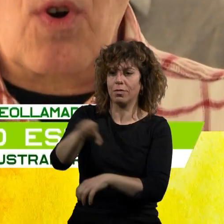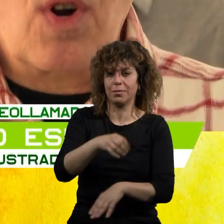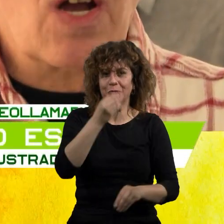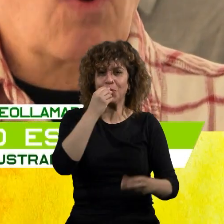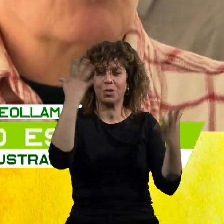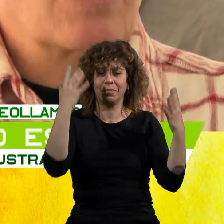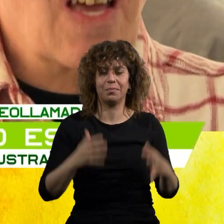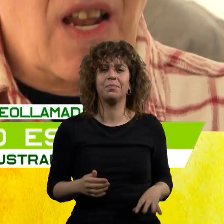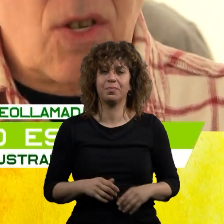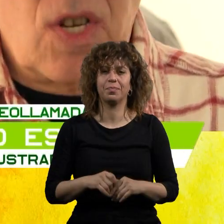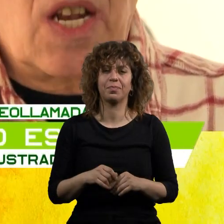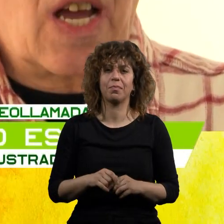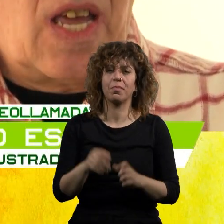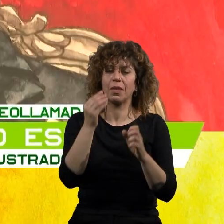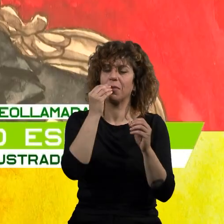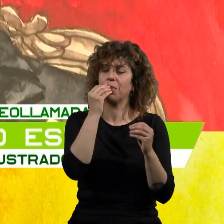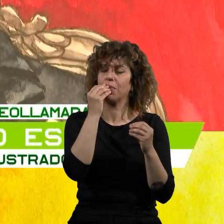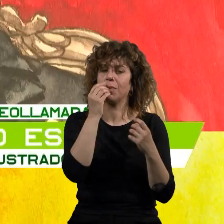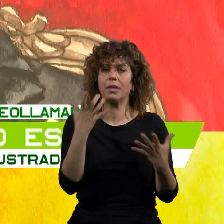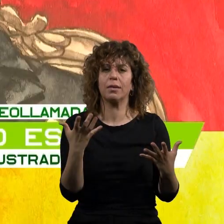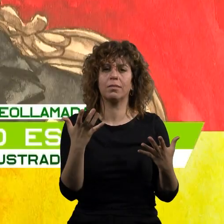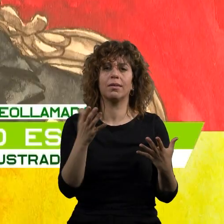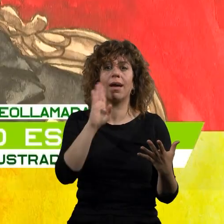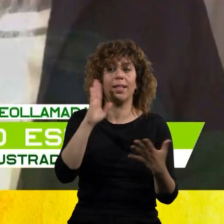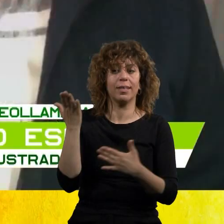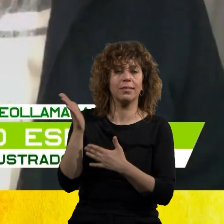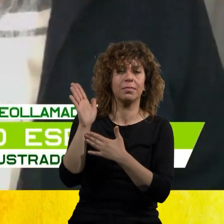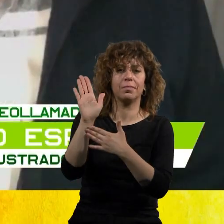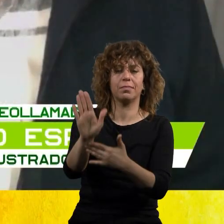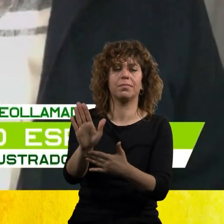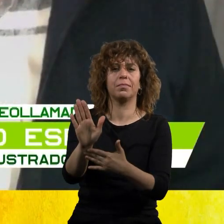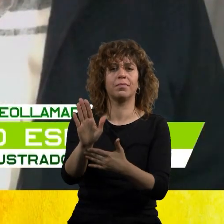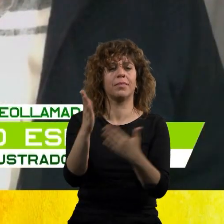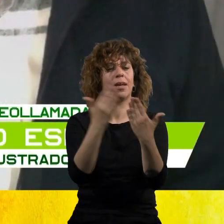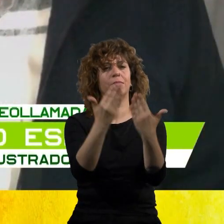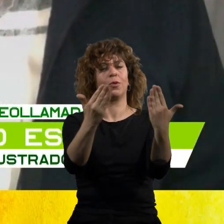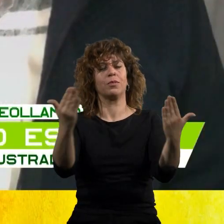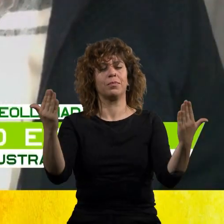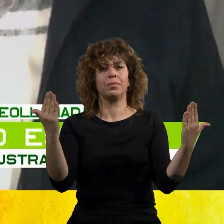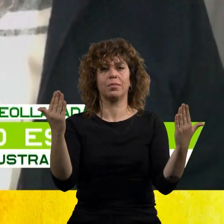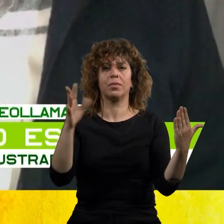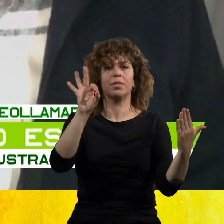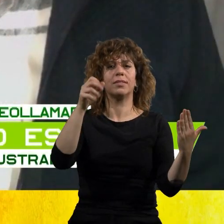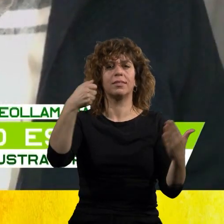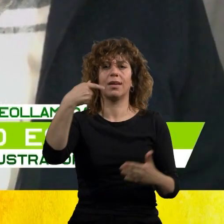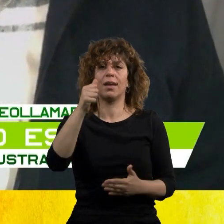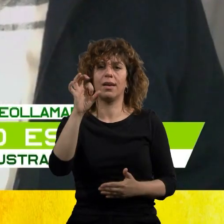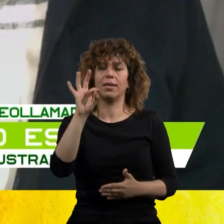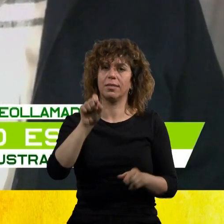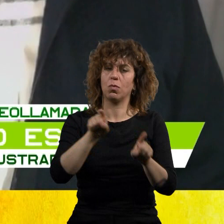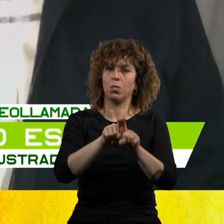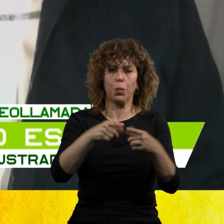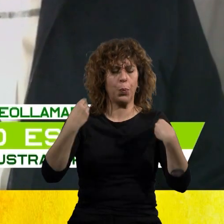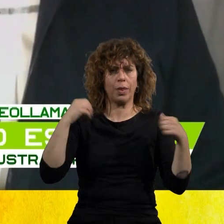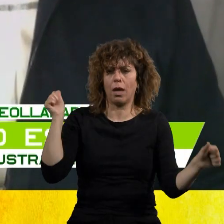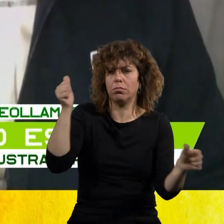fenomenal. Bueno, como decías en la presentación, ¿verdad?, de esta exposición, Sagasta, bueno, tiene una vida pues muy